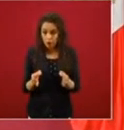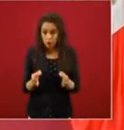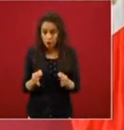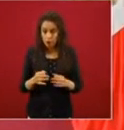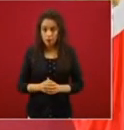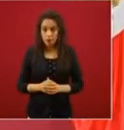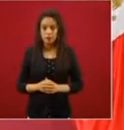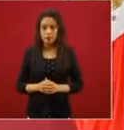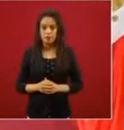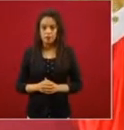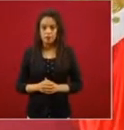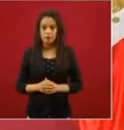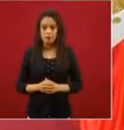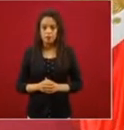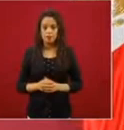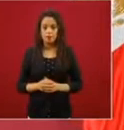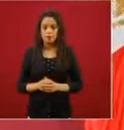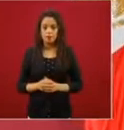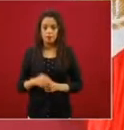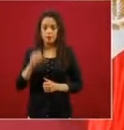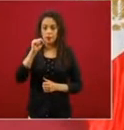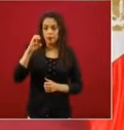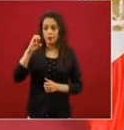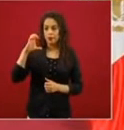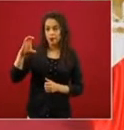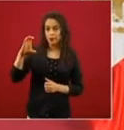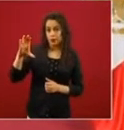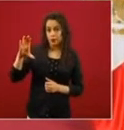de la Secretaría de Economía